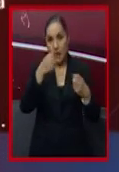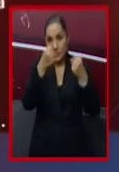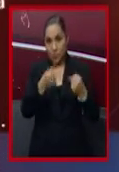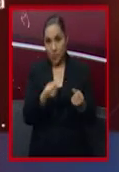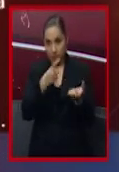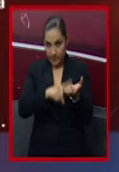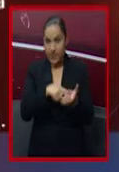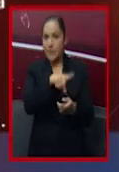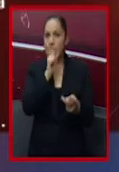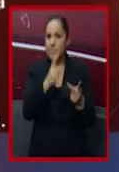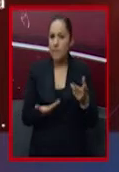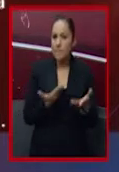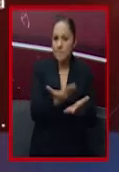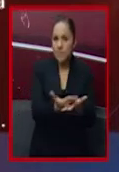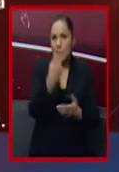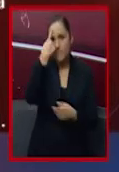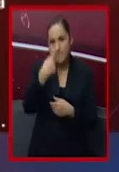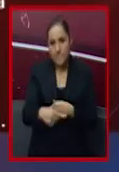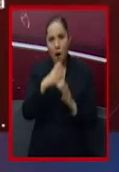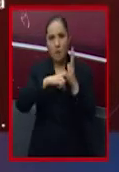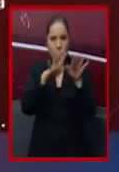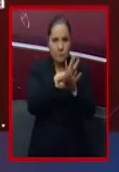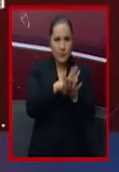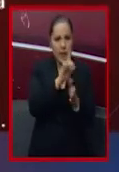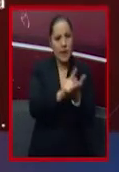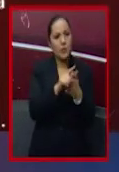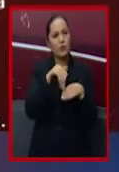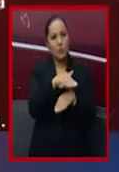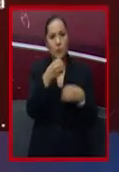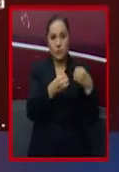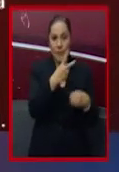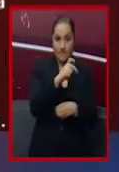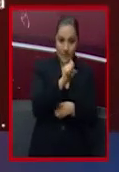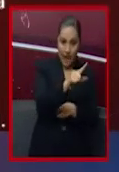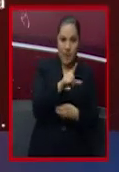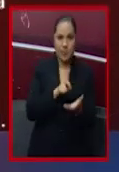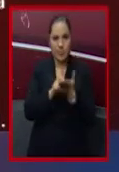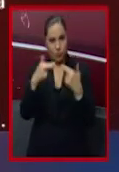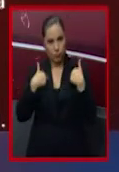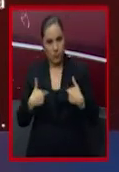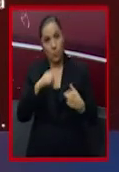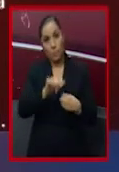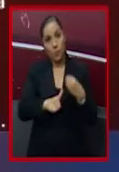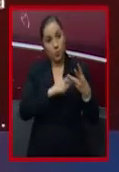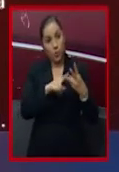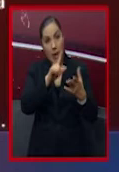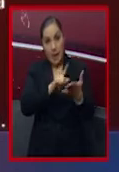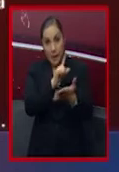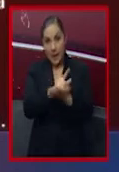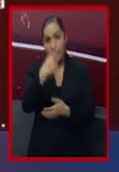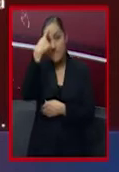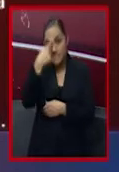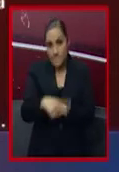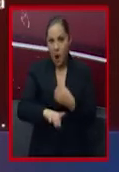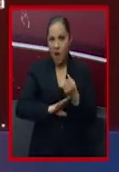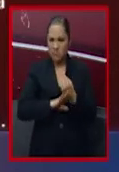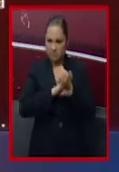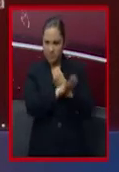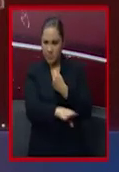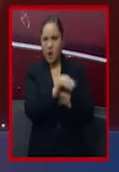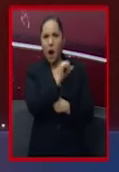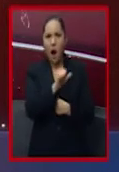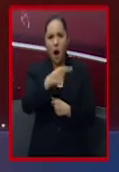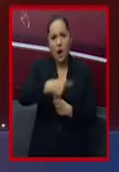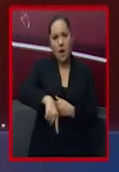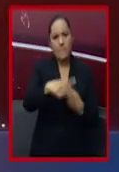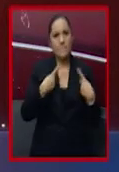de reformas en materia de justicia penal y derechos humanos, y la ley general para prevenir, sancionar y erradicar los delitos de trata de personas,